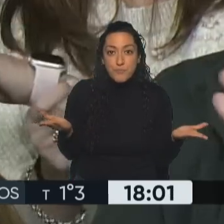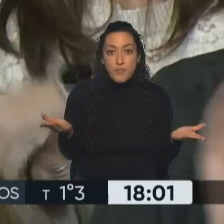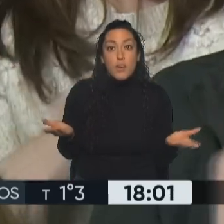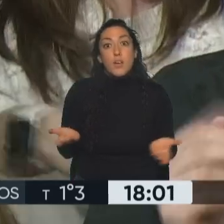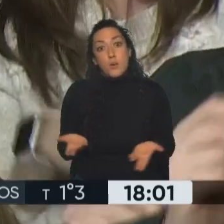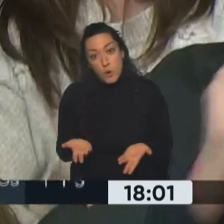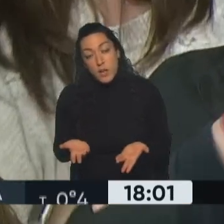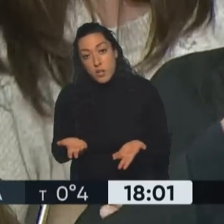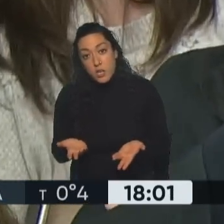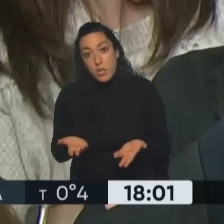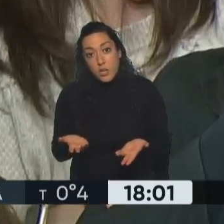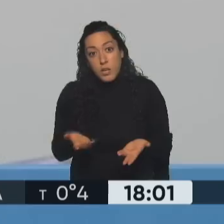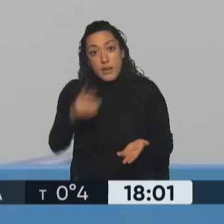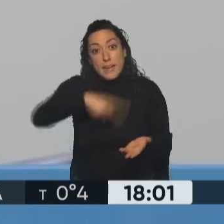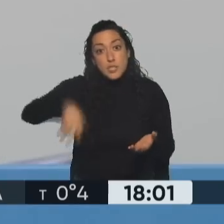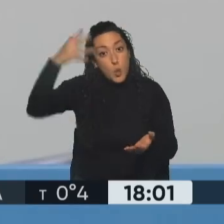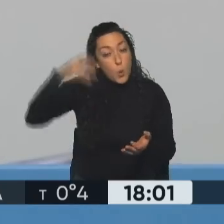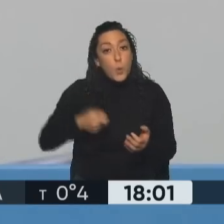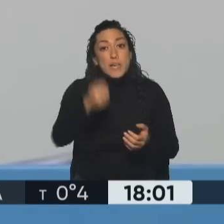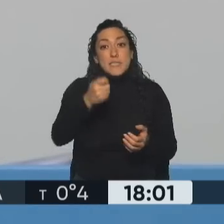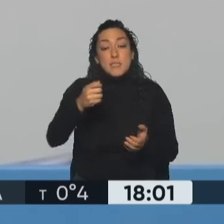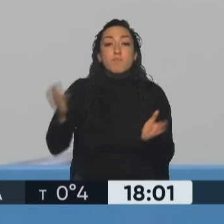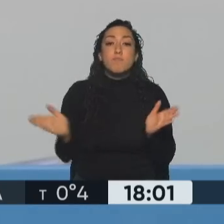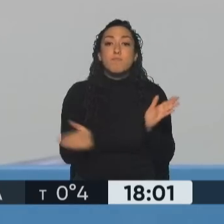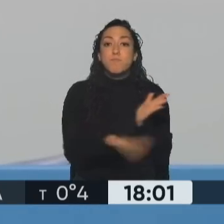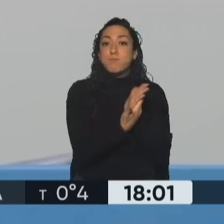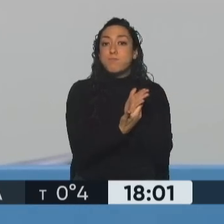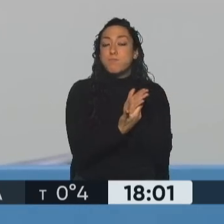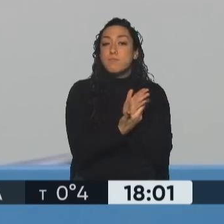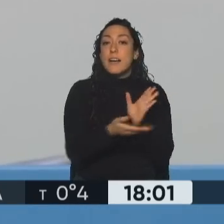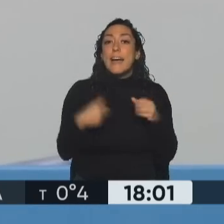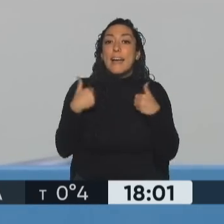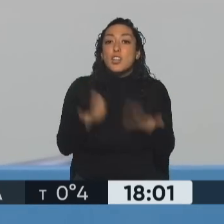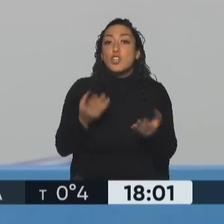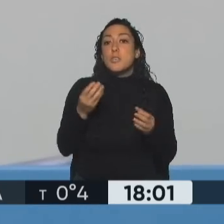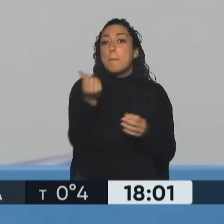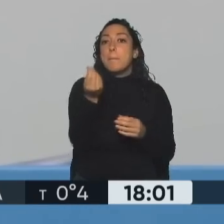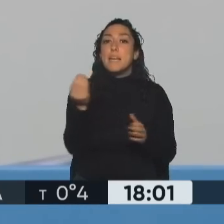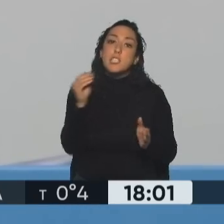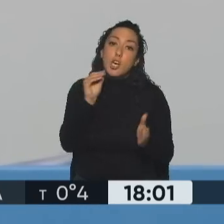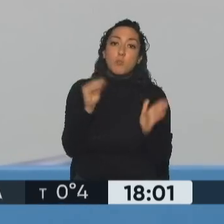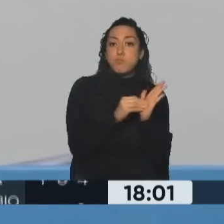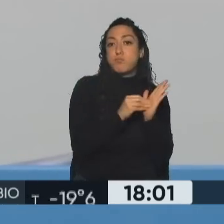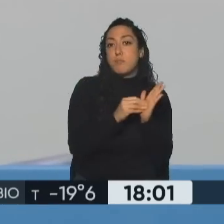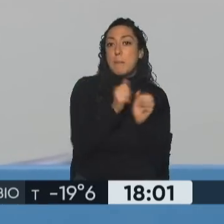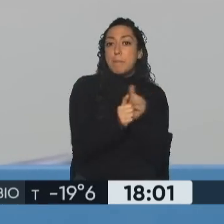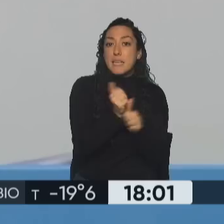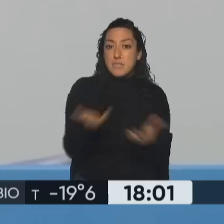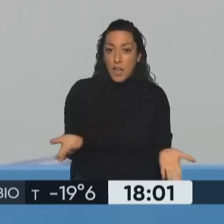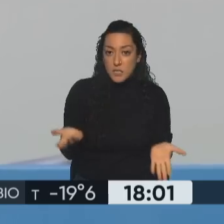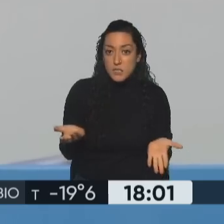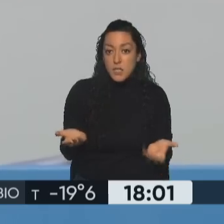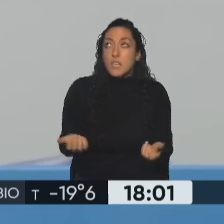Bueno, obtuvieron una cautelar y bueno, minga, te ponen el precio que vos quieras. Entonces, ¿cómo puede